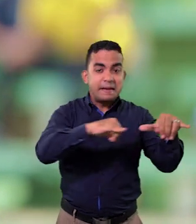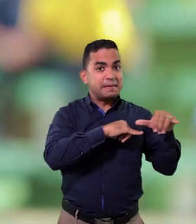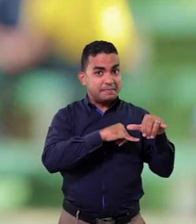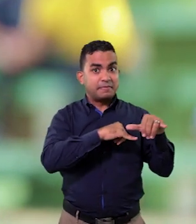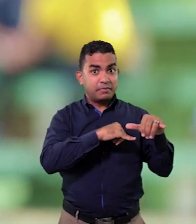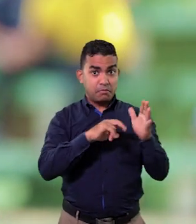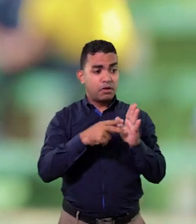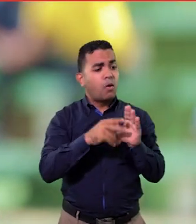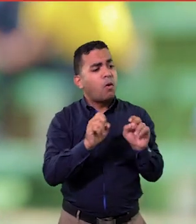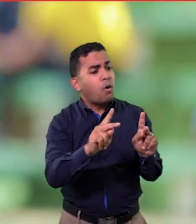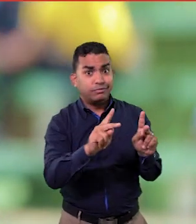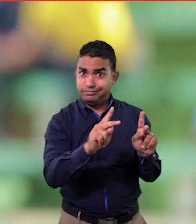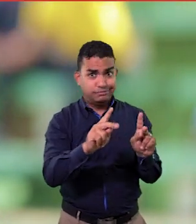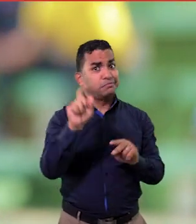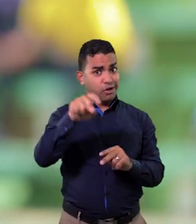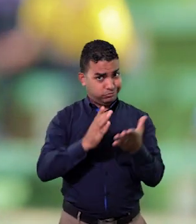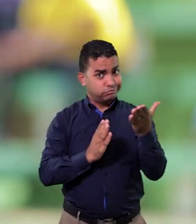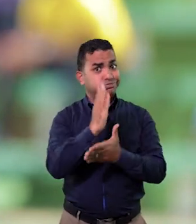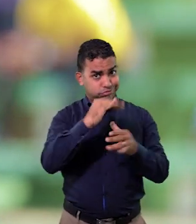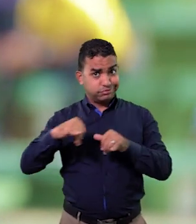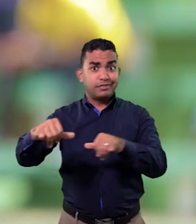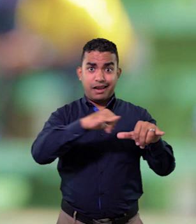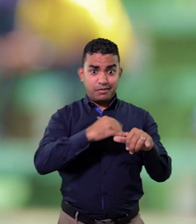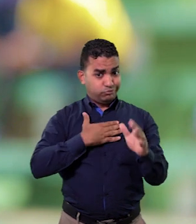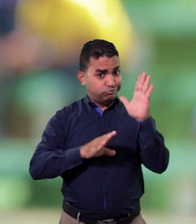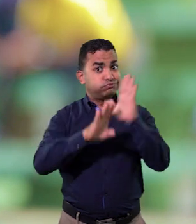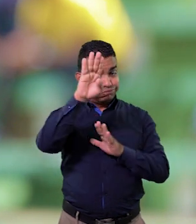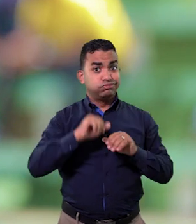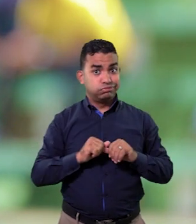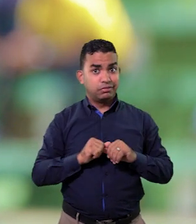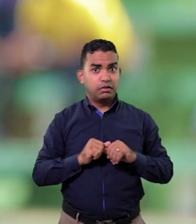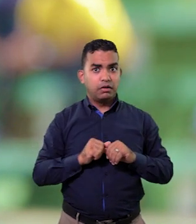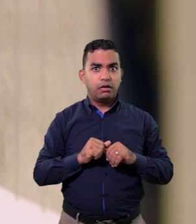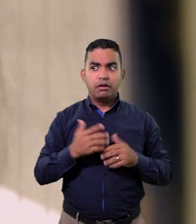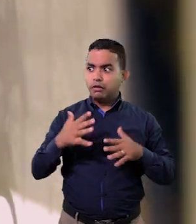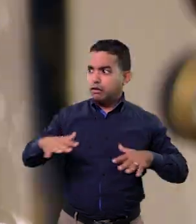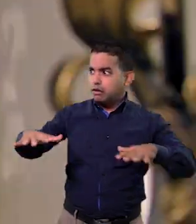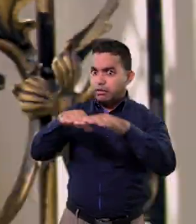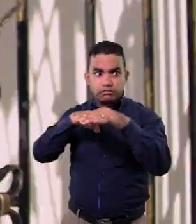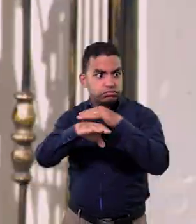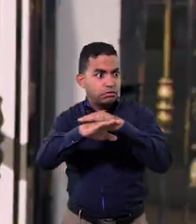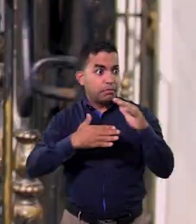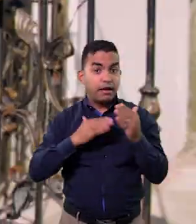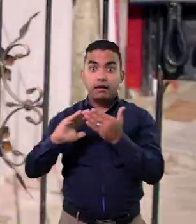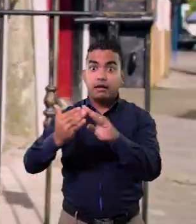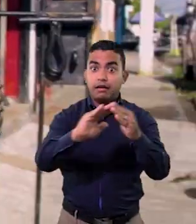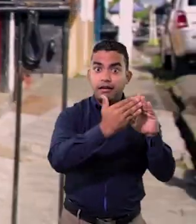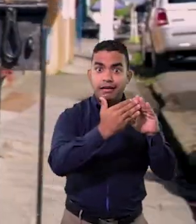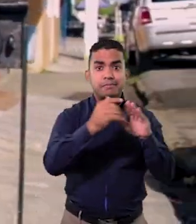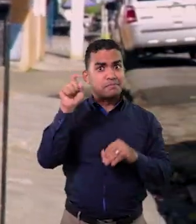en igualdad de condiciones no es un privilegio, es un derecho necesario para mi futuro. No disponer de un entorno accesible